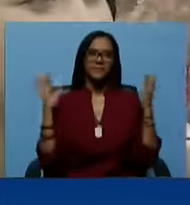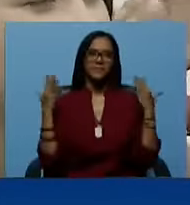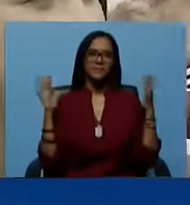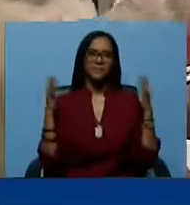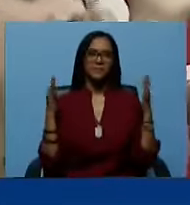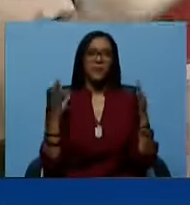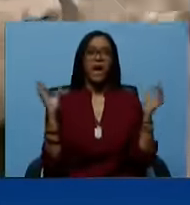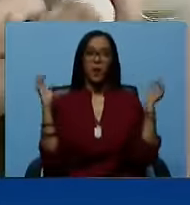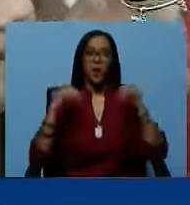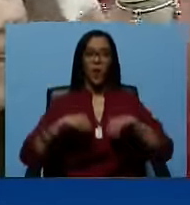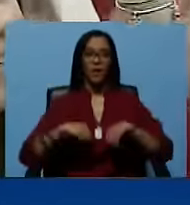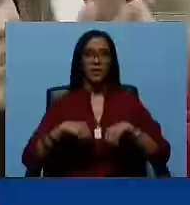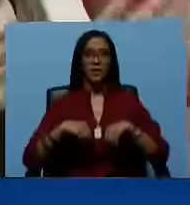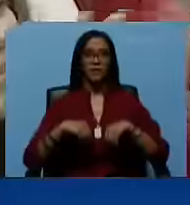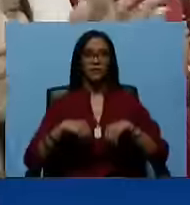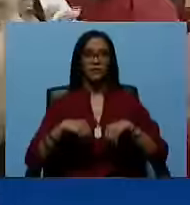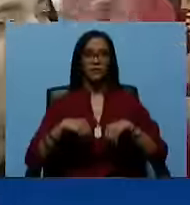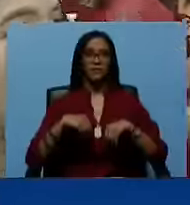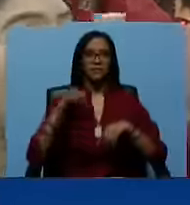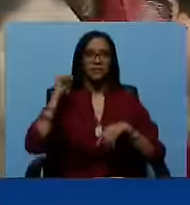¿Están de acuerdo?